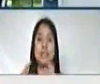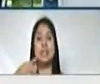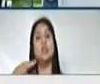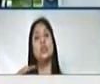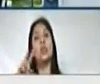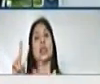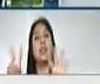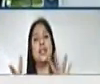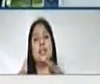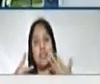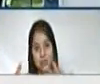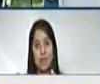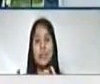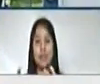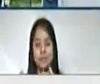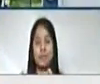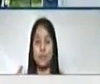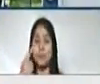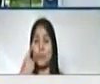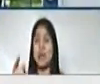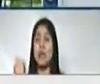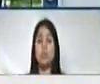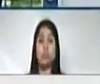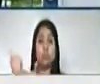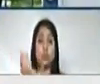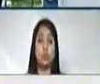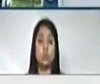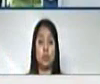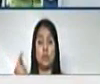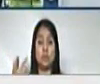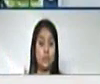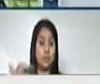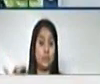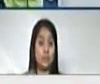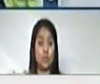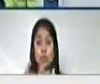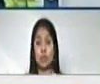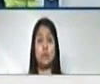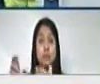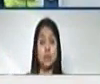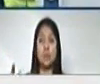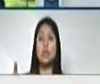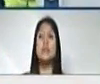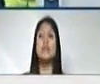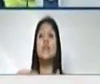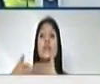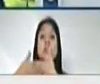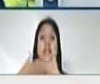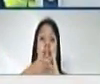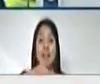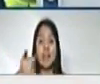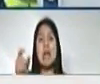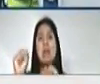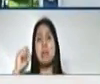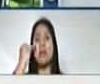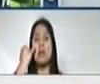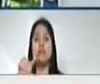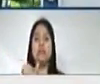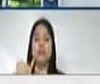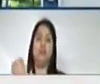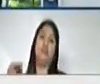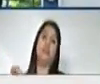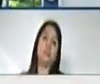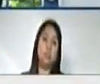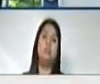diarios, pero sí rebasamos todos los días los 1,000 contagios. Así que es muy importante, le decía, no bajar la guardia. El proceso de vacunación es lento,